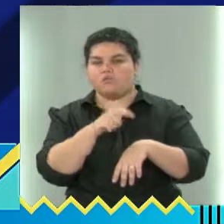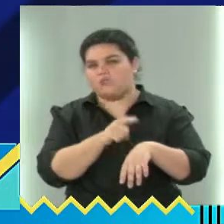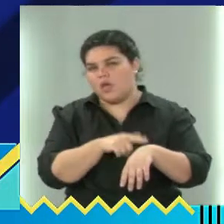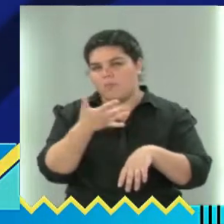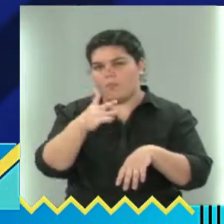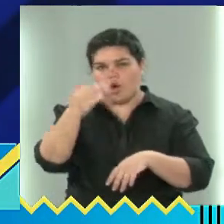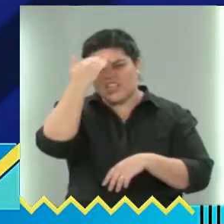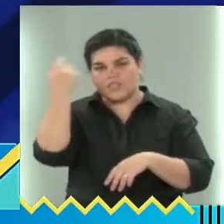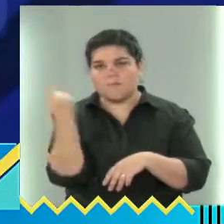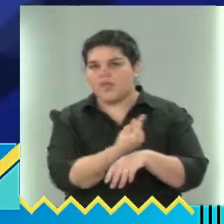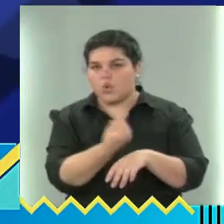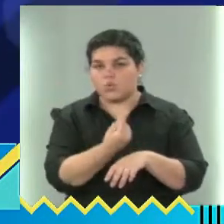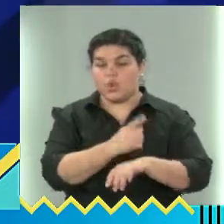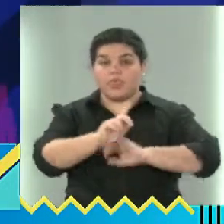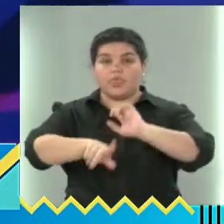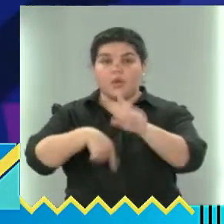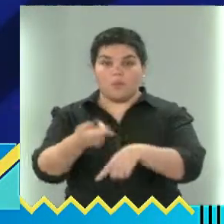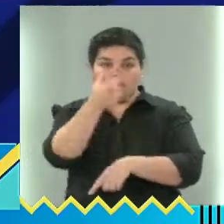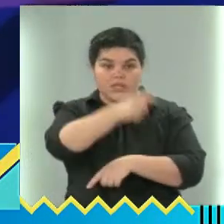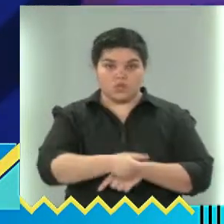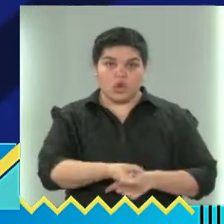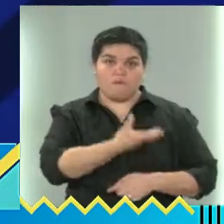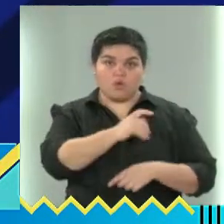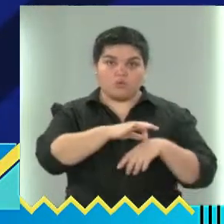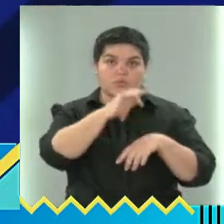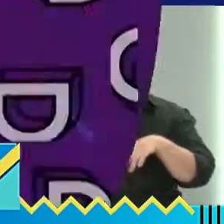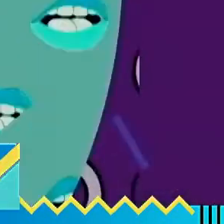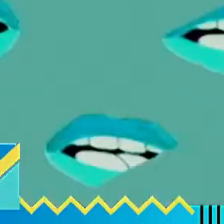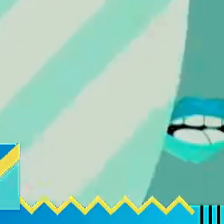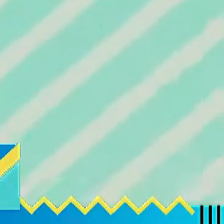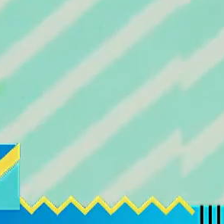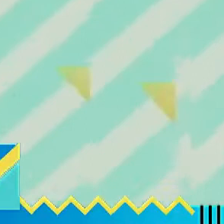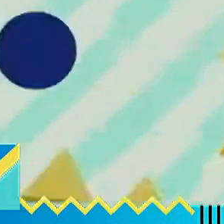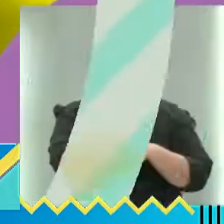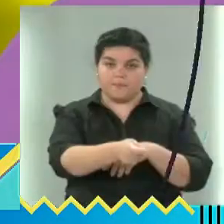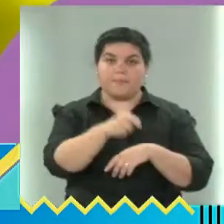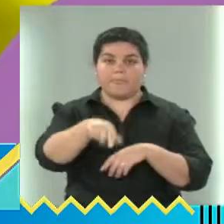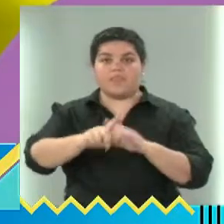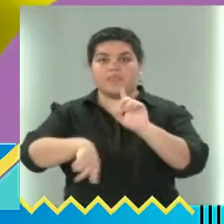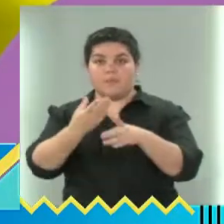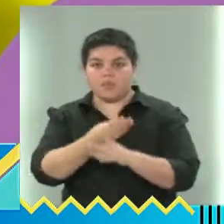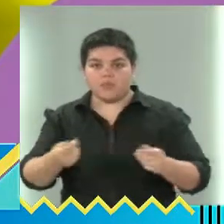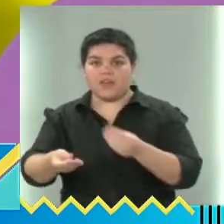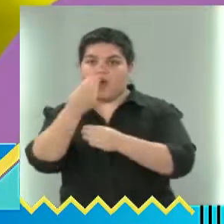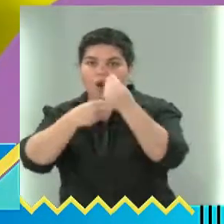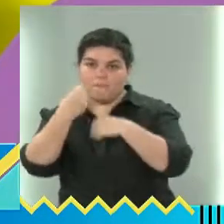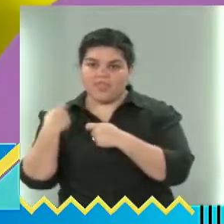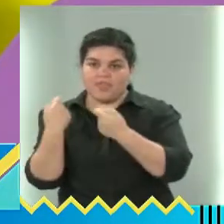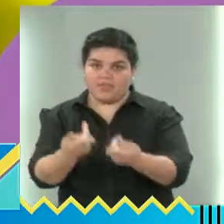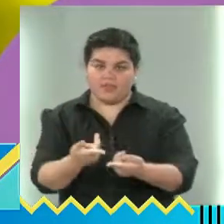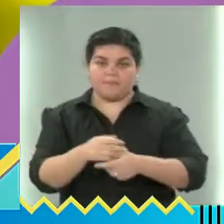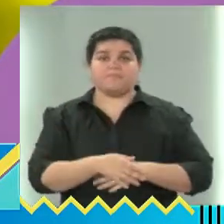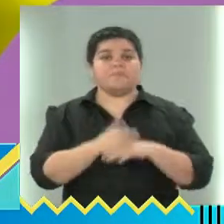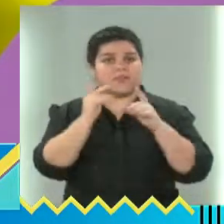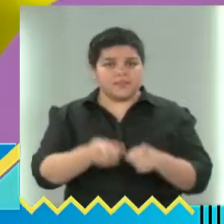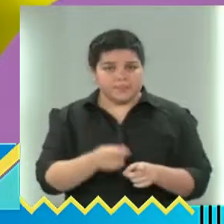minutos y al finalizar se le ofrece al donante un refrigerio y una bebida. Y además, un dato sumamente importante que es necesario también